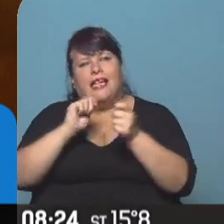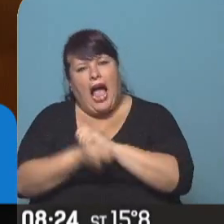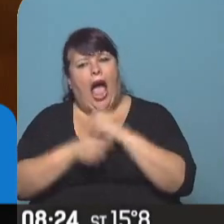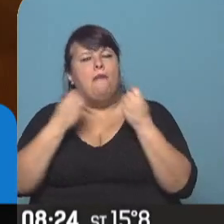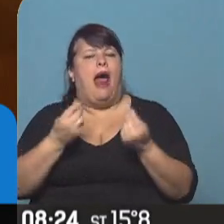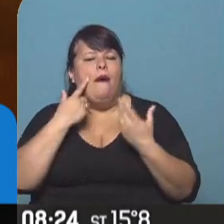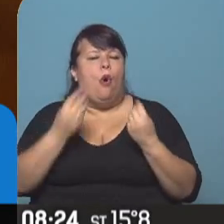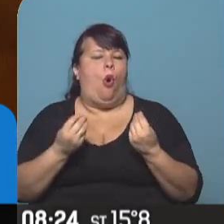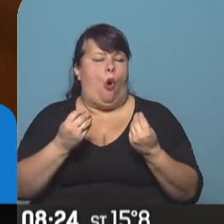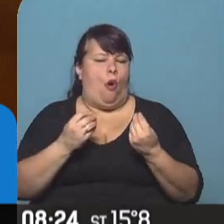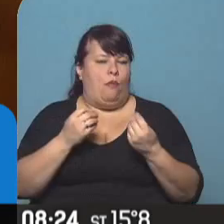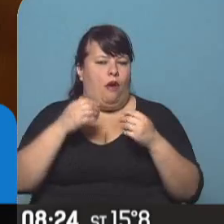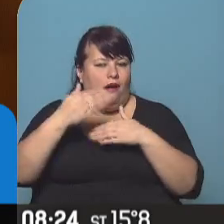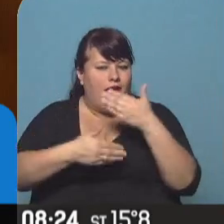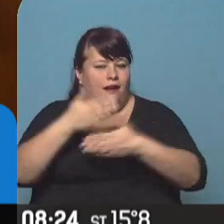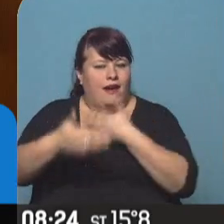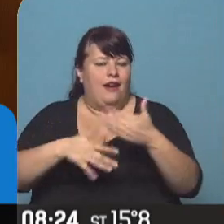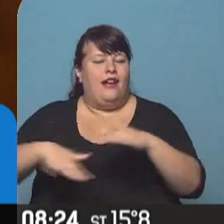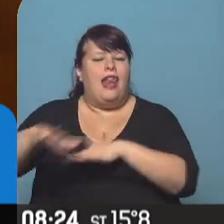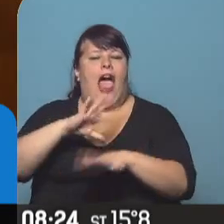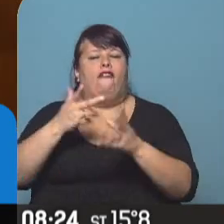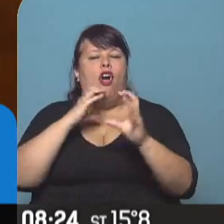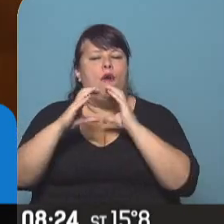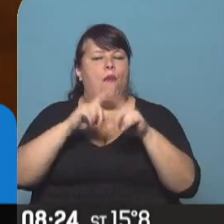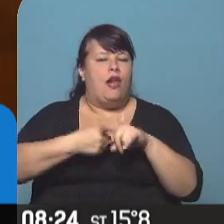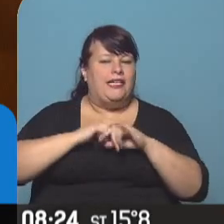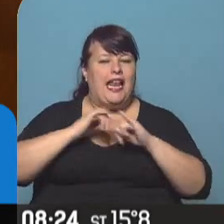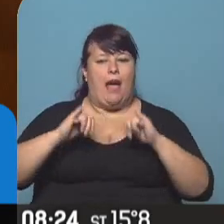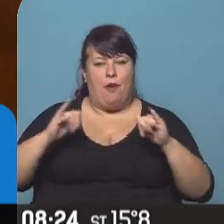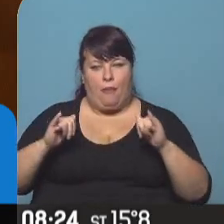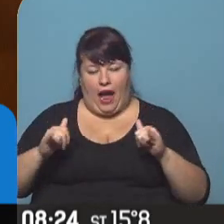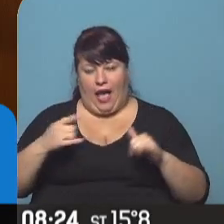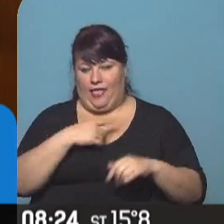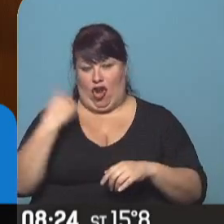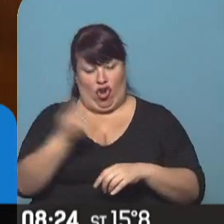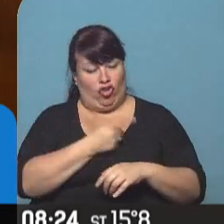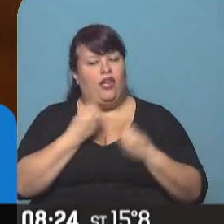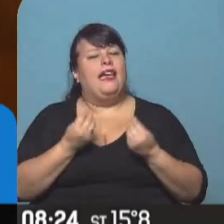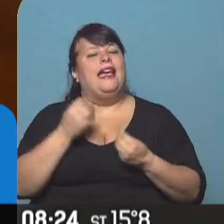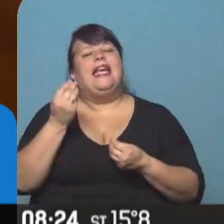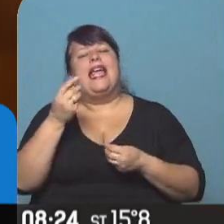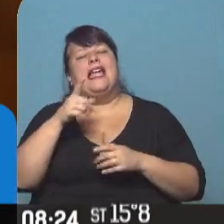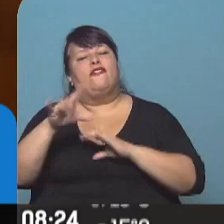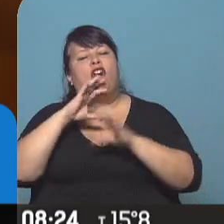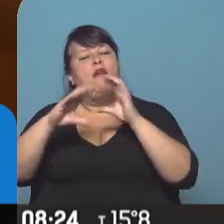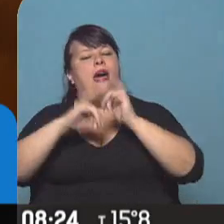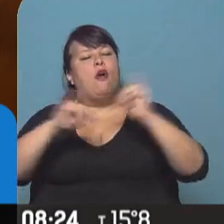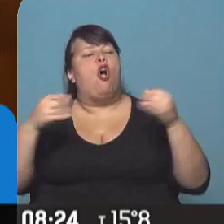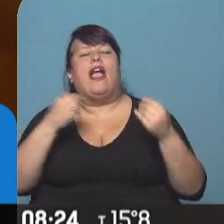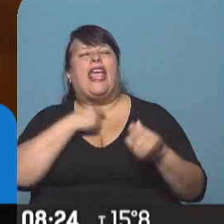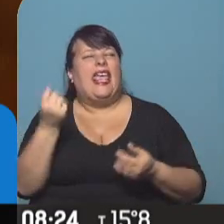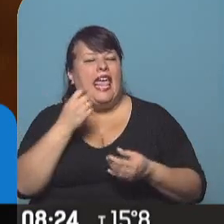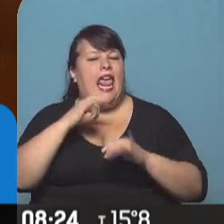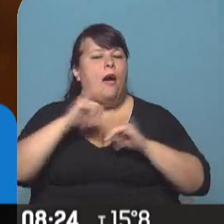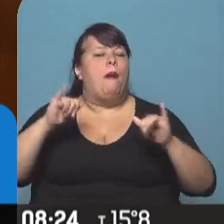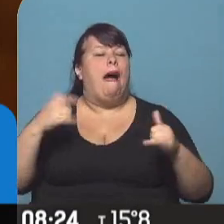bueno cuáles son estos hilos que mueve la comunicación política y la publicidad en nosotros qué es lo que buscan los comunidades los comunicadores y los